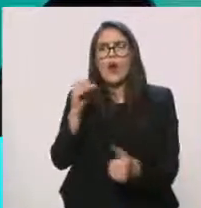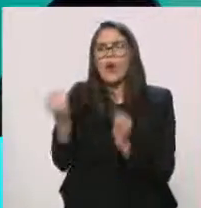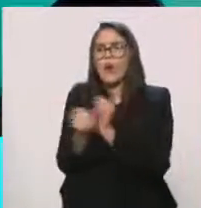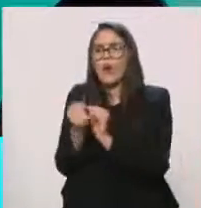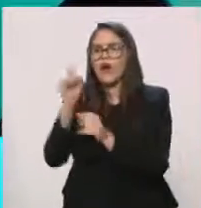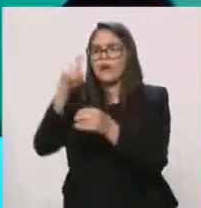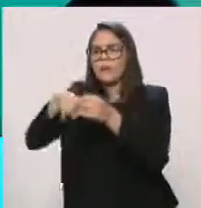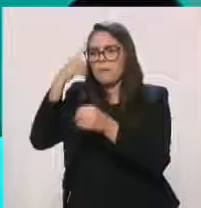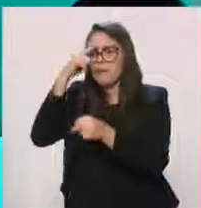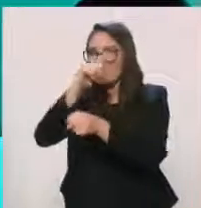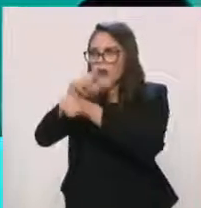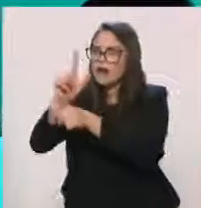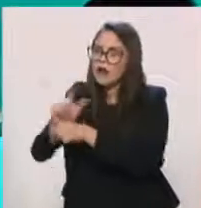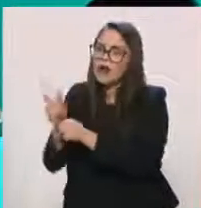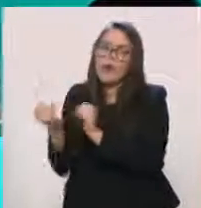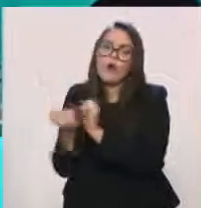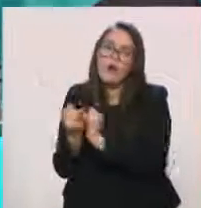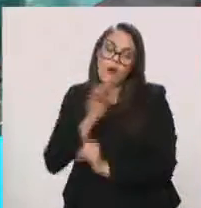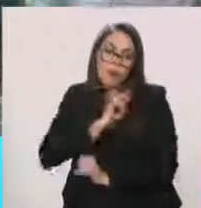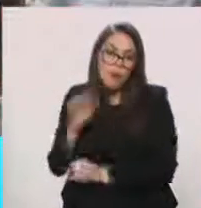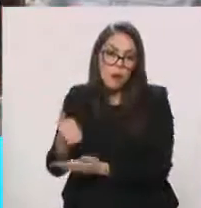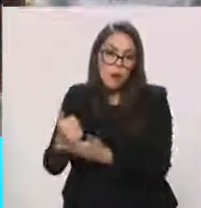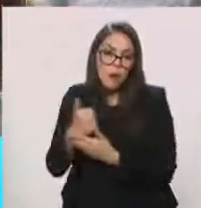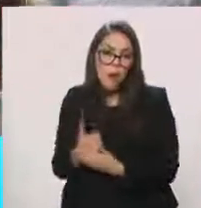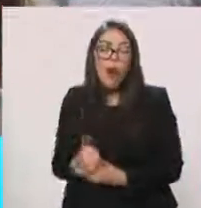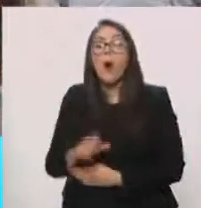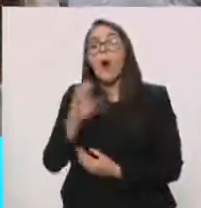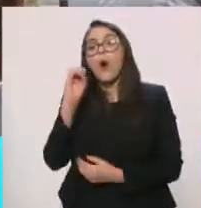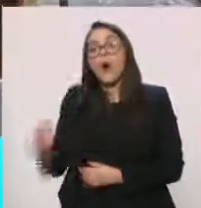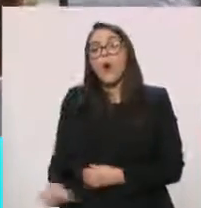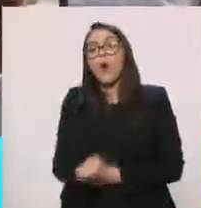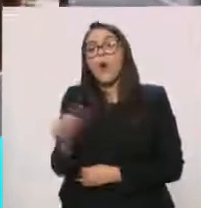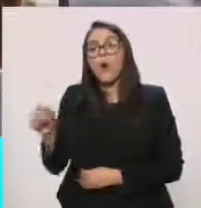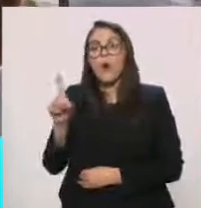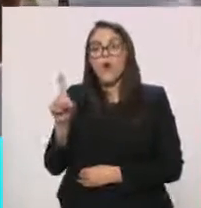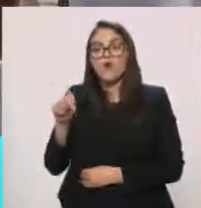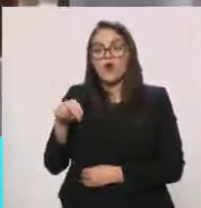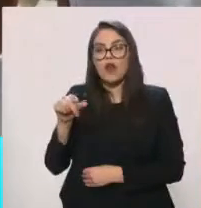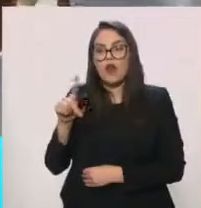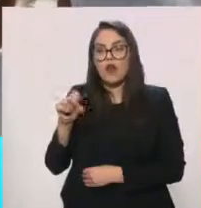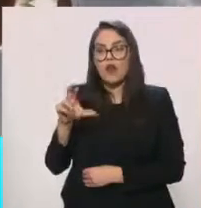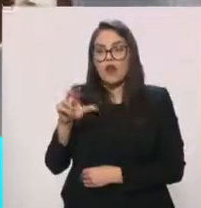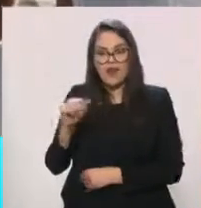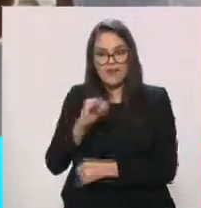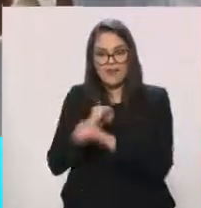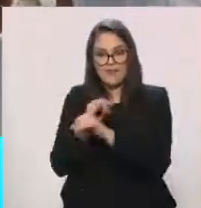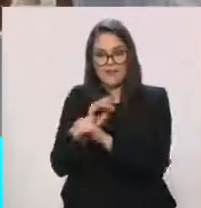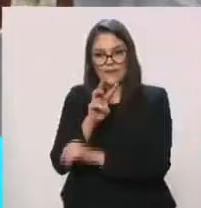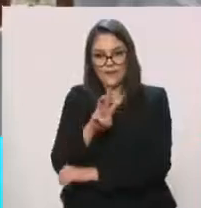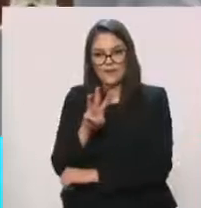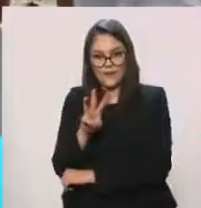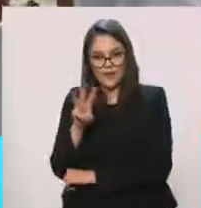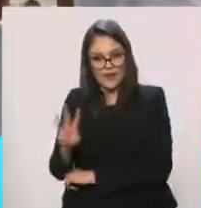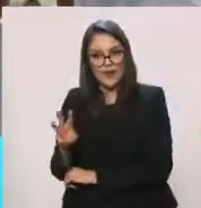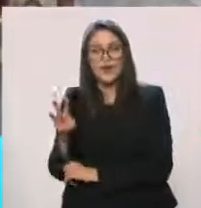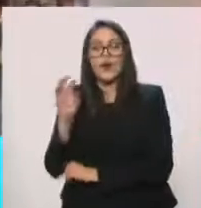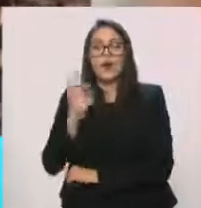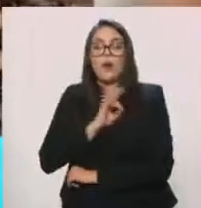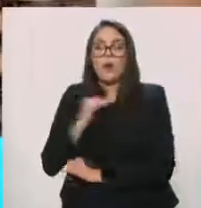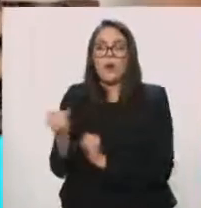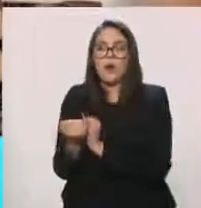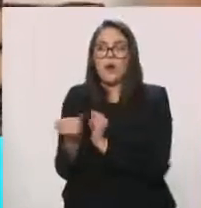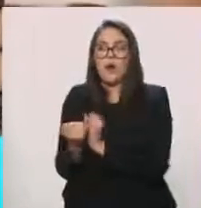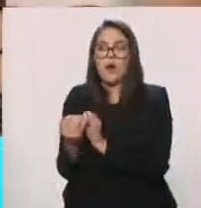limpieza. Y la otra cosa es que por medio de Donadora pueden hacer un donativo, que hay varias